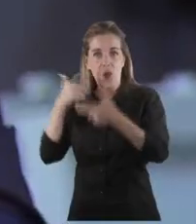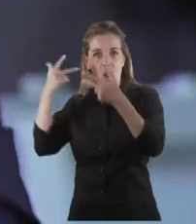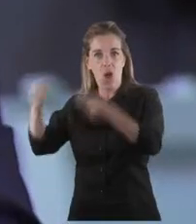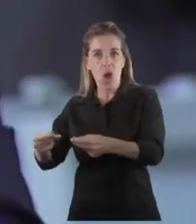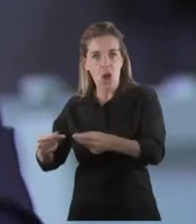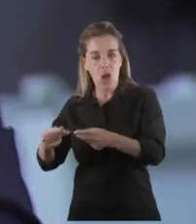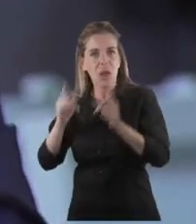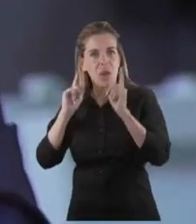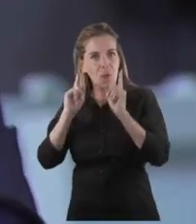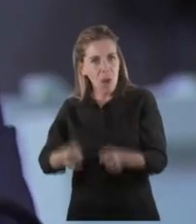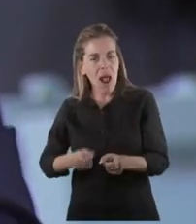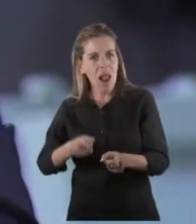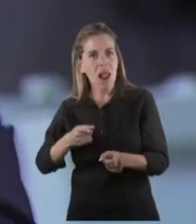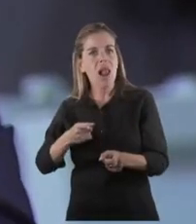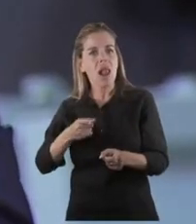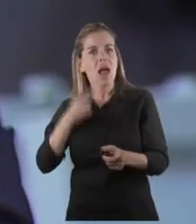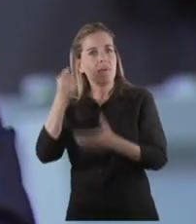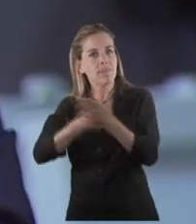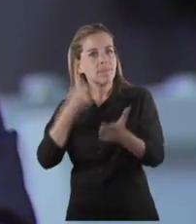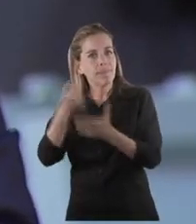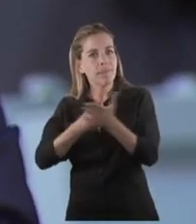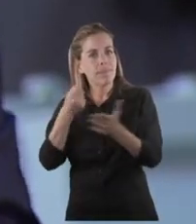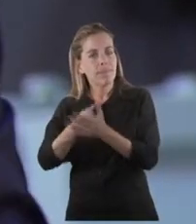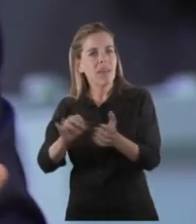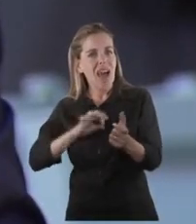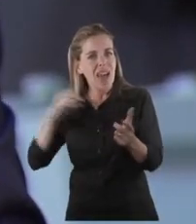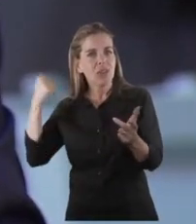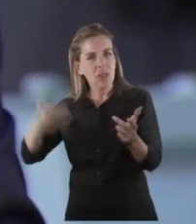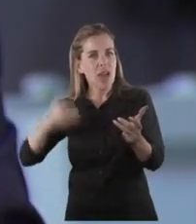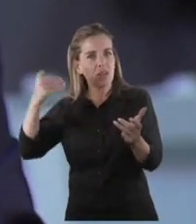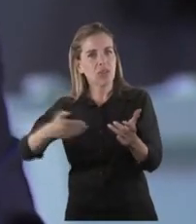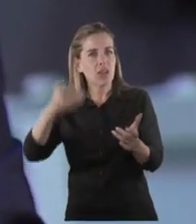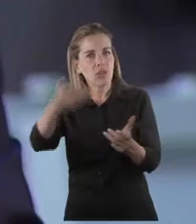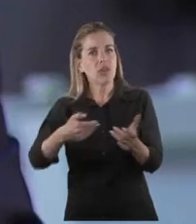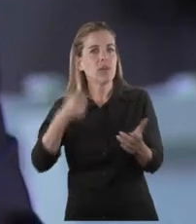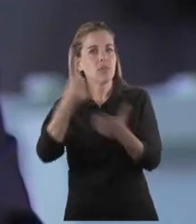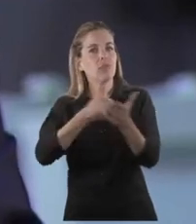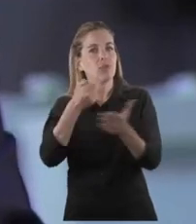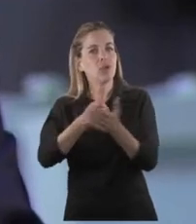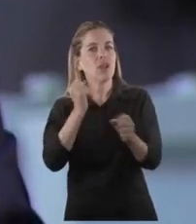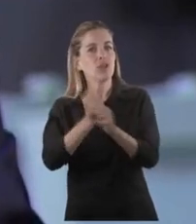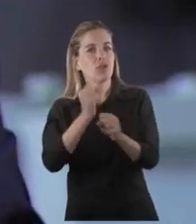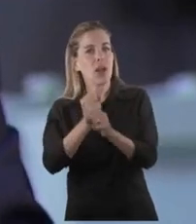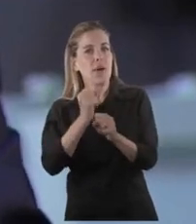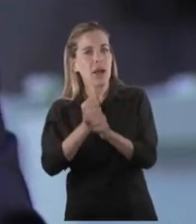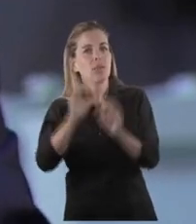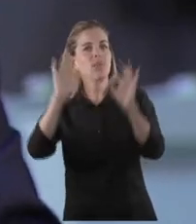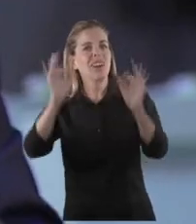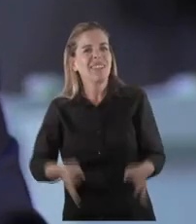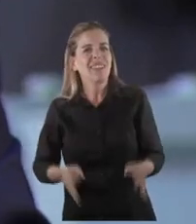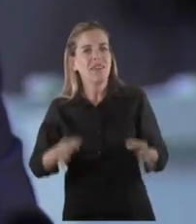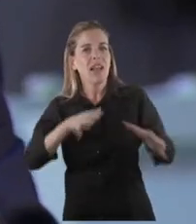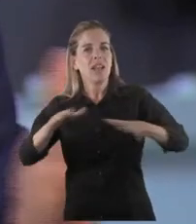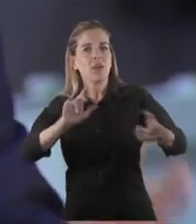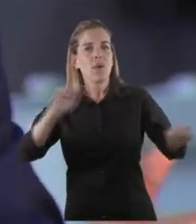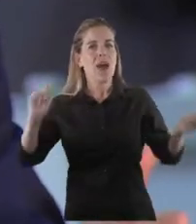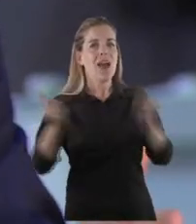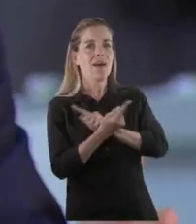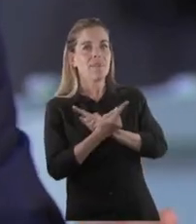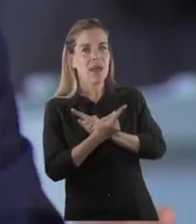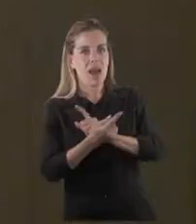siguieron apostando y siguieron aguantando sabiendo que un día eso iba a cambiar. Y eso, Orlando,